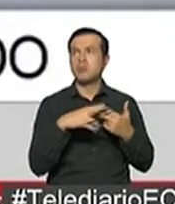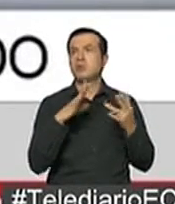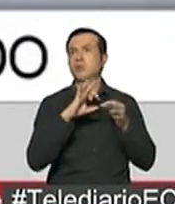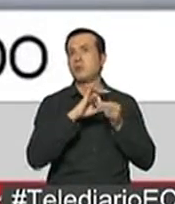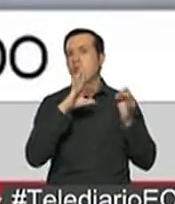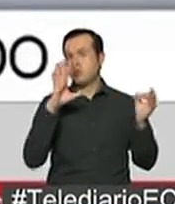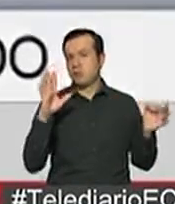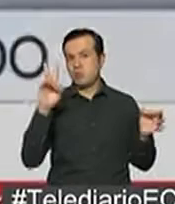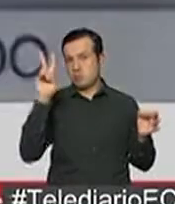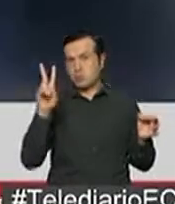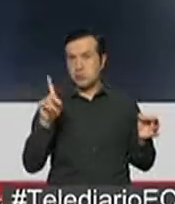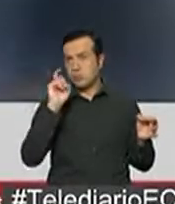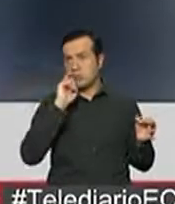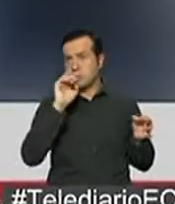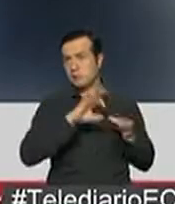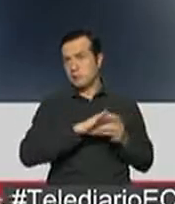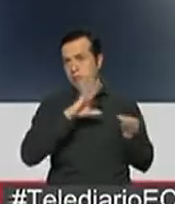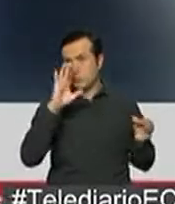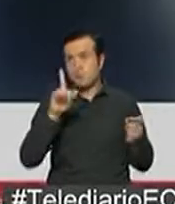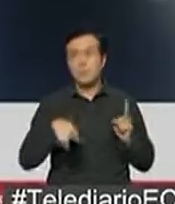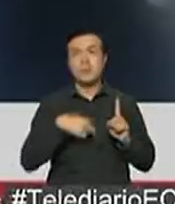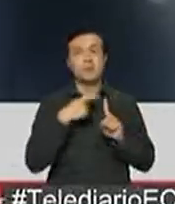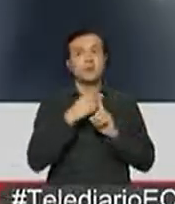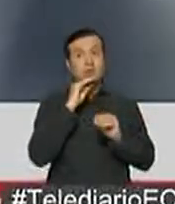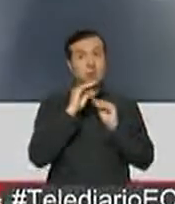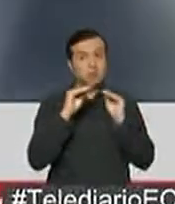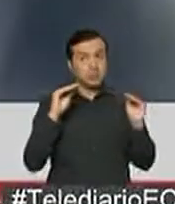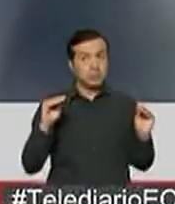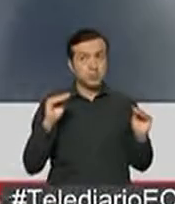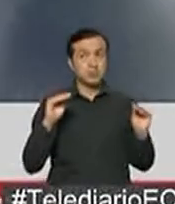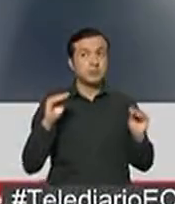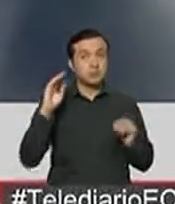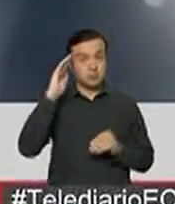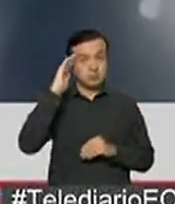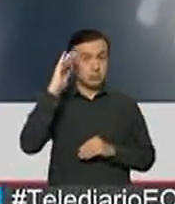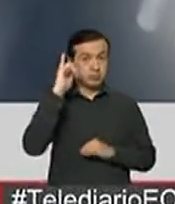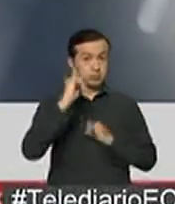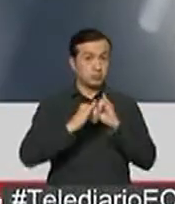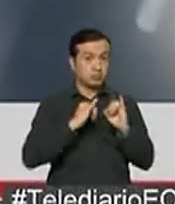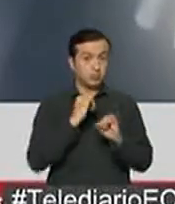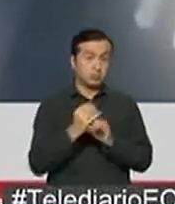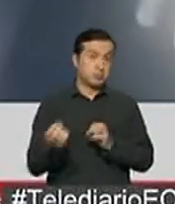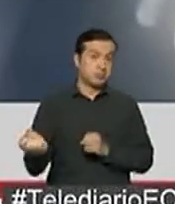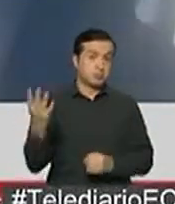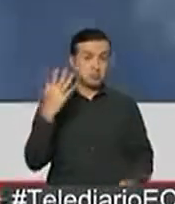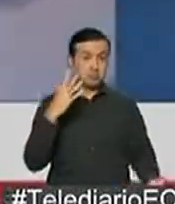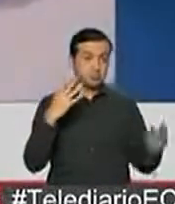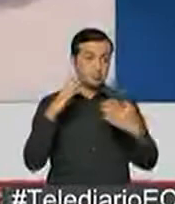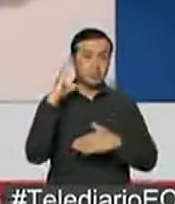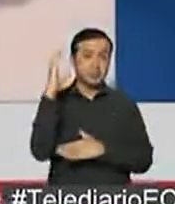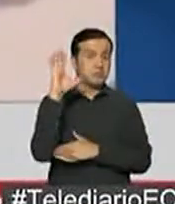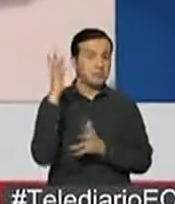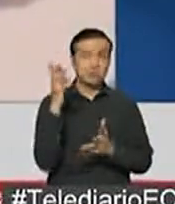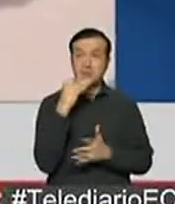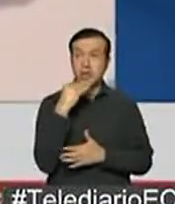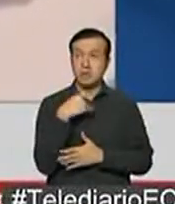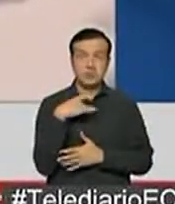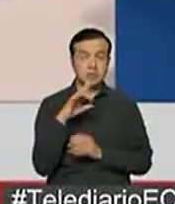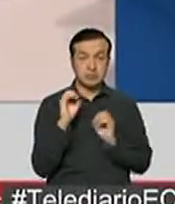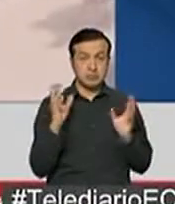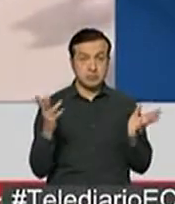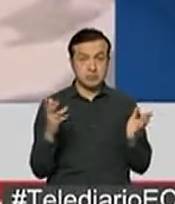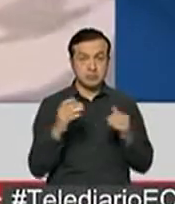régimen de nicolás maduro asimismo detalló que interpol venezuela no ha ofrecido información a colombia sobre la captura de